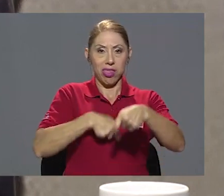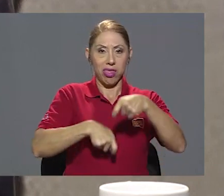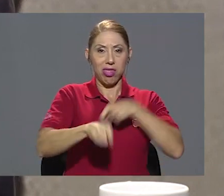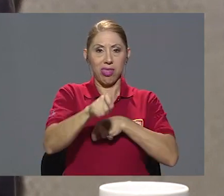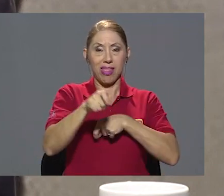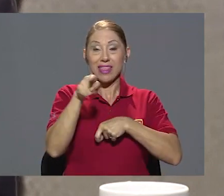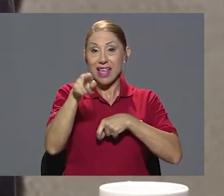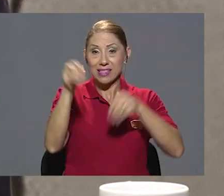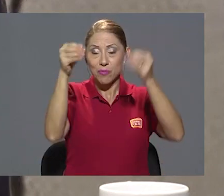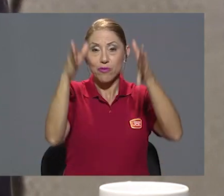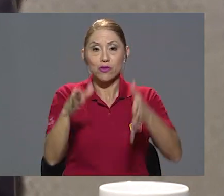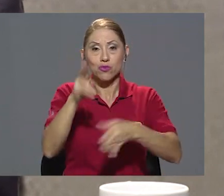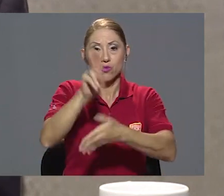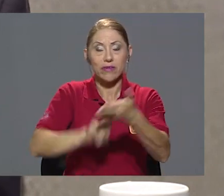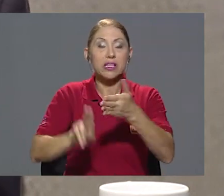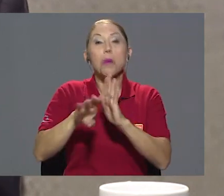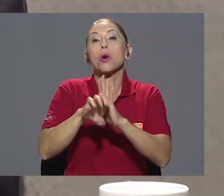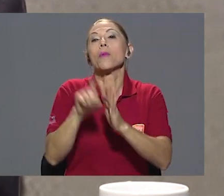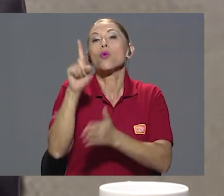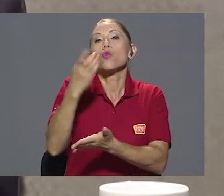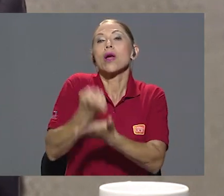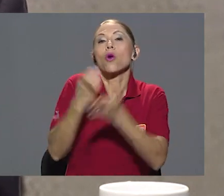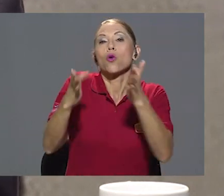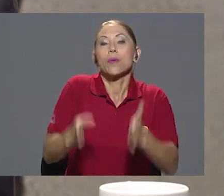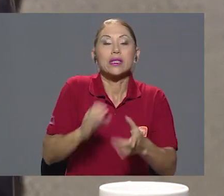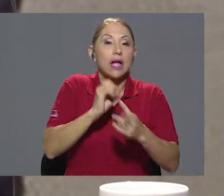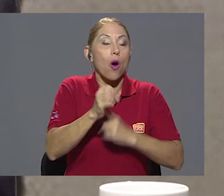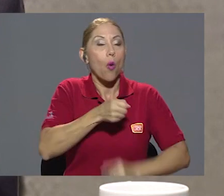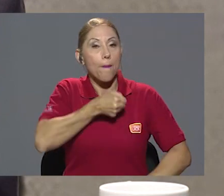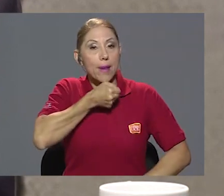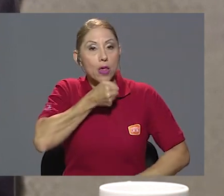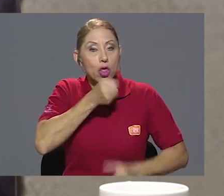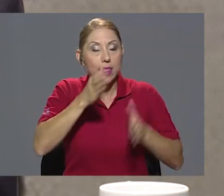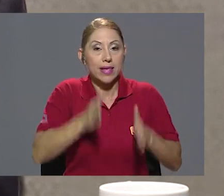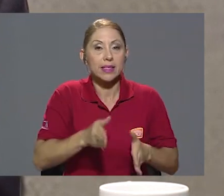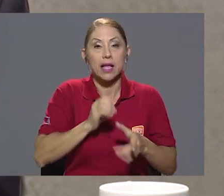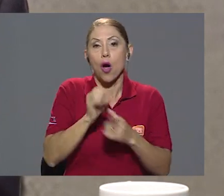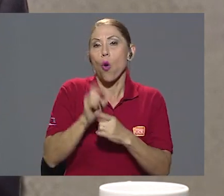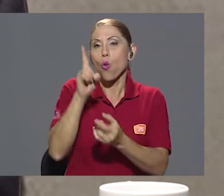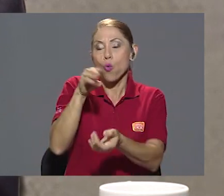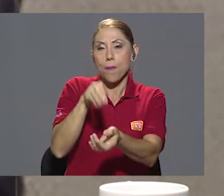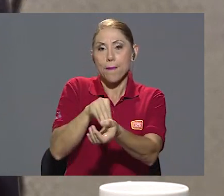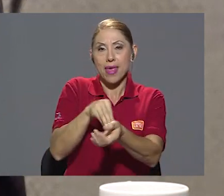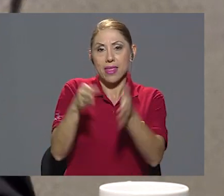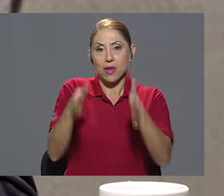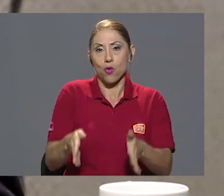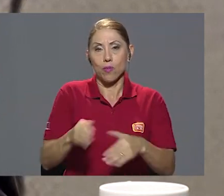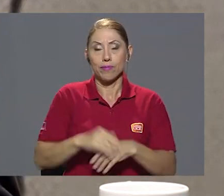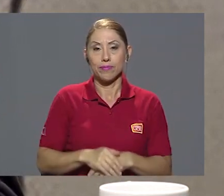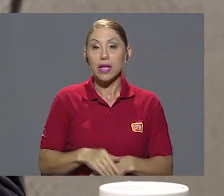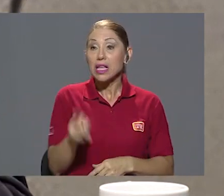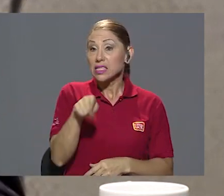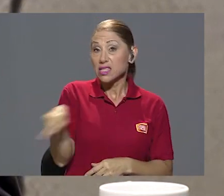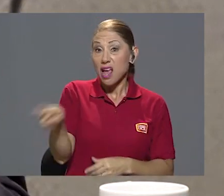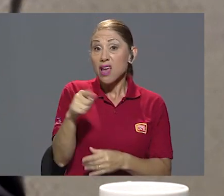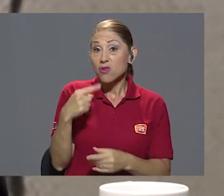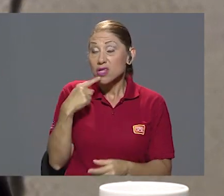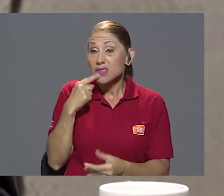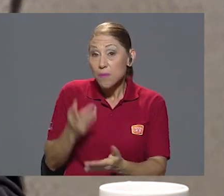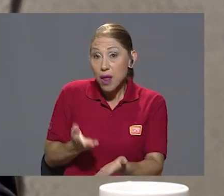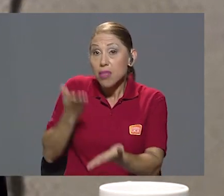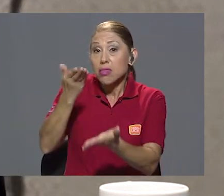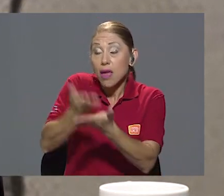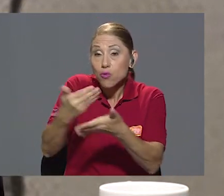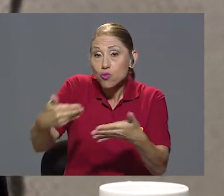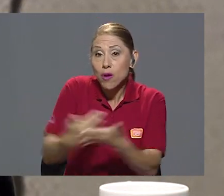profesor universitario, un economista, un periodista o un médico, que le planteen esos nuevos retos, esos